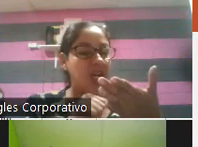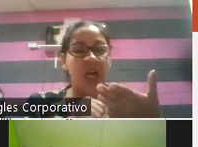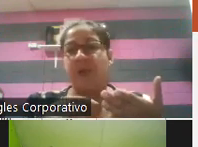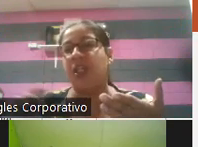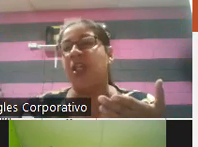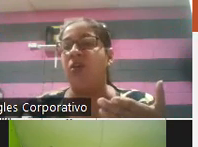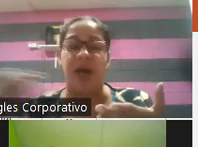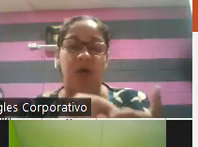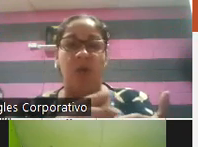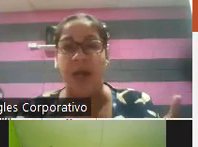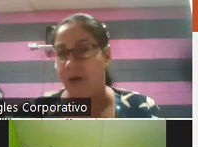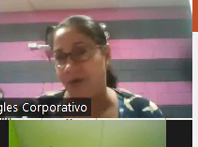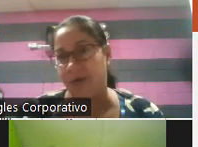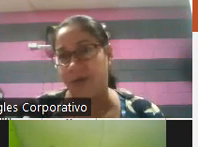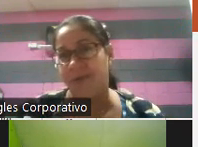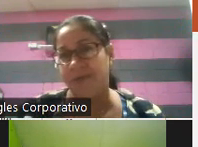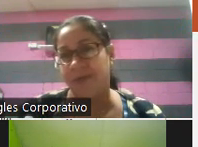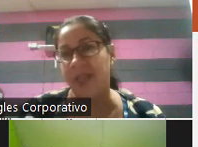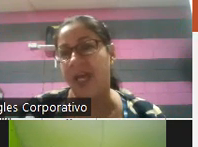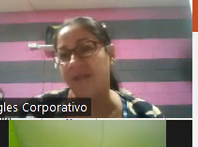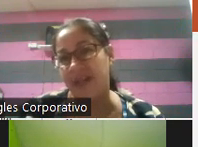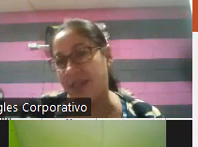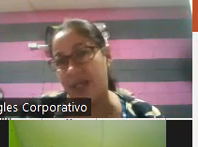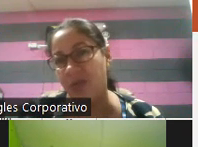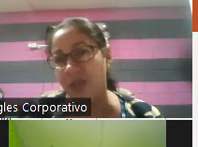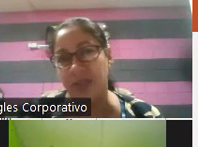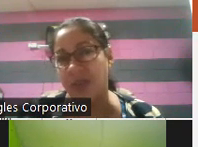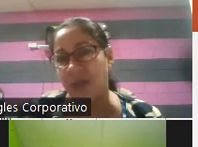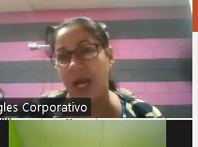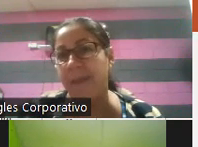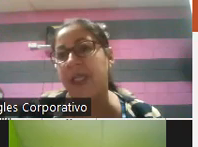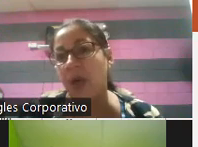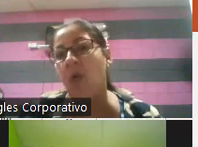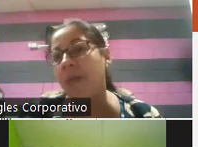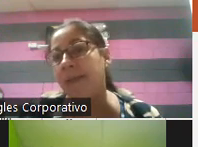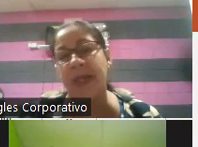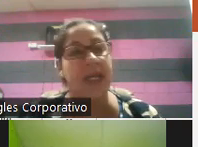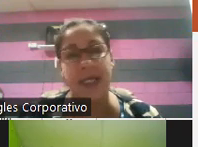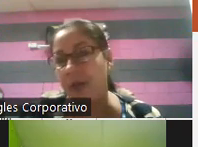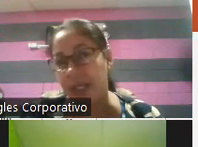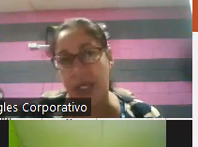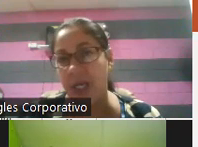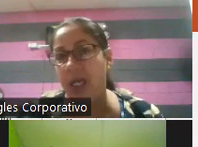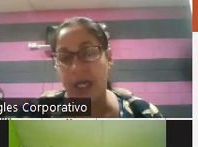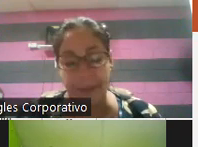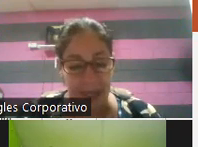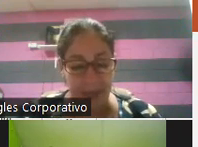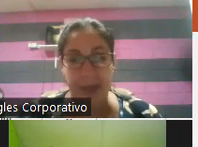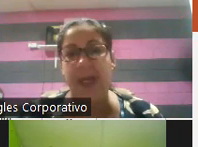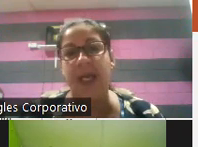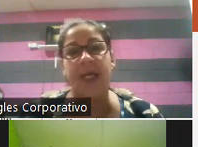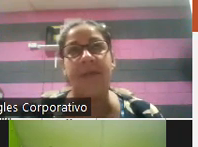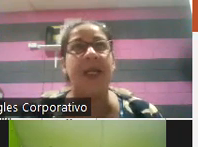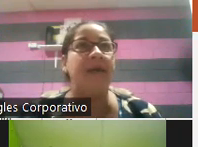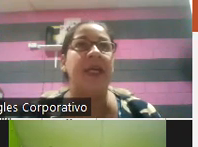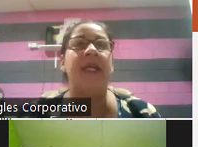eliminar porque Quiero bajar un juego nadie va a eliminar Google de su celular porque lo ocupan para x Oy que para